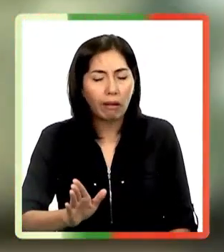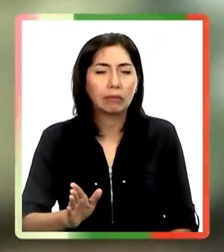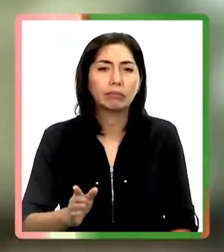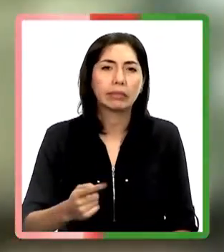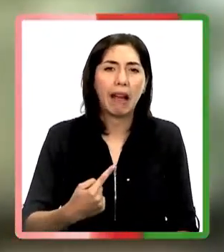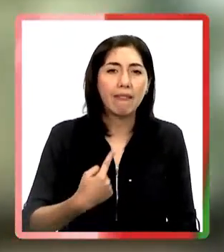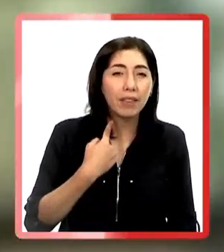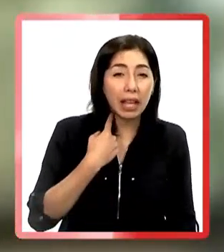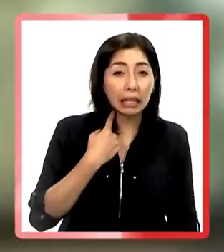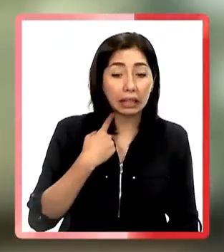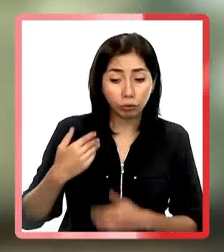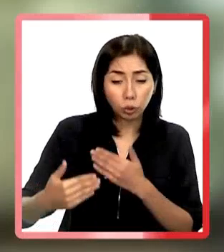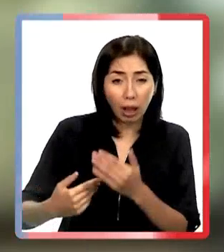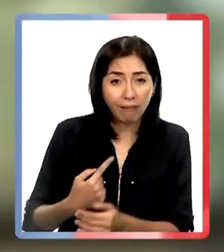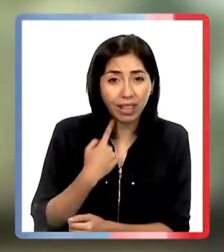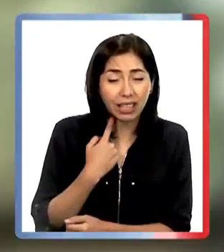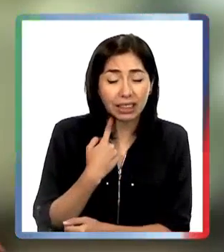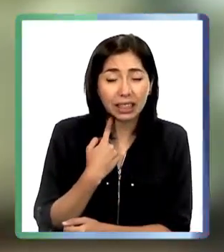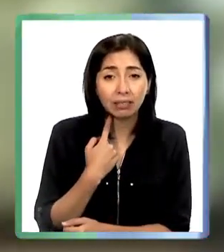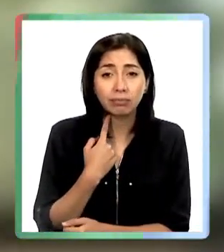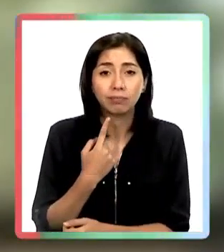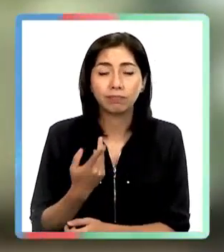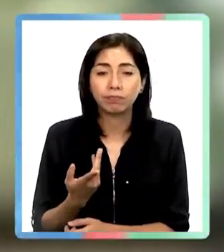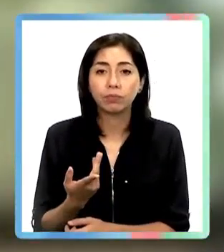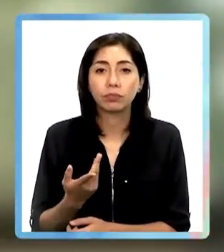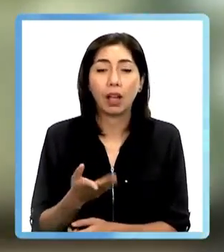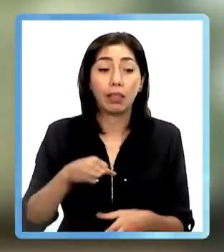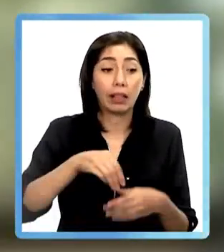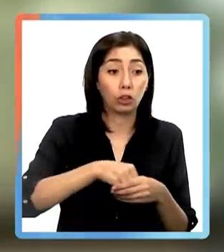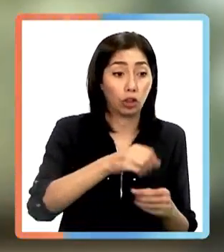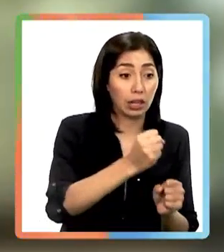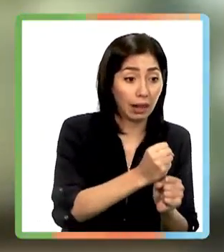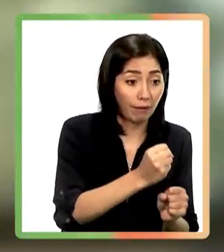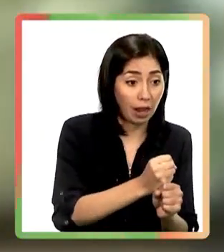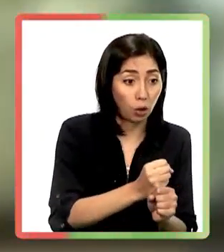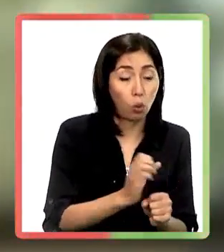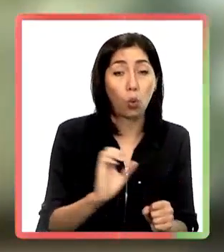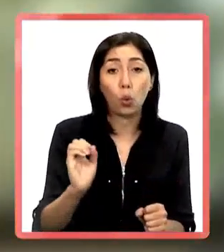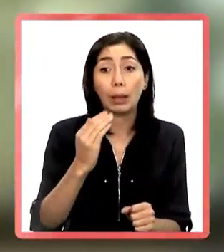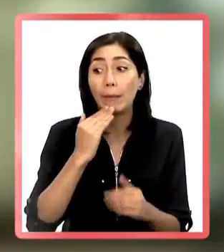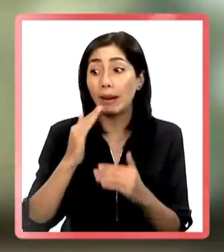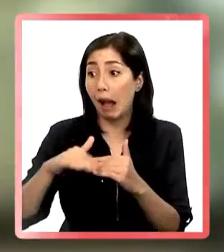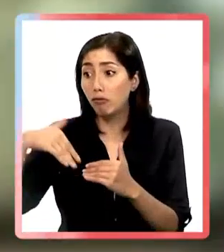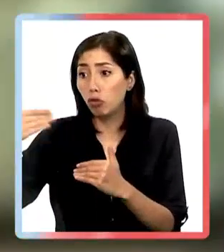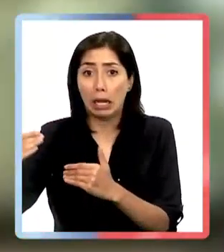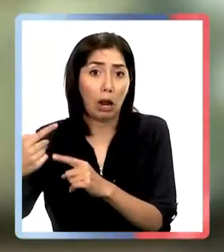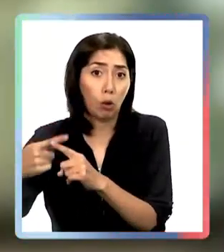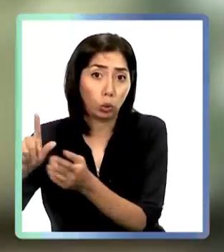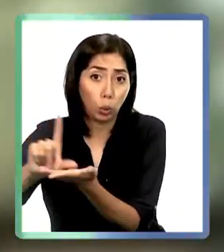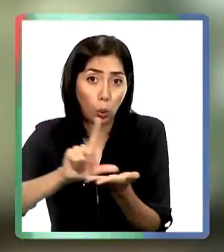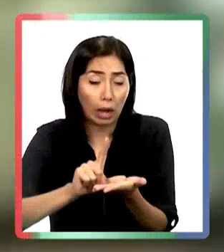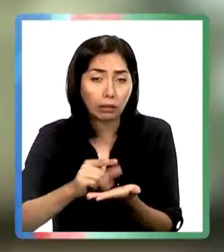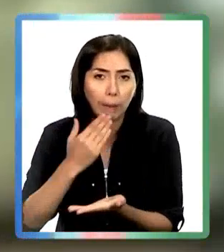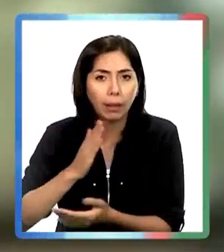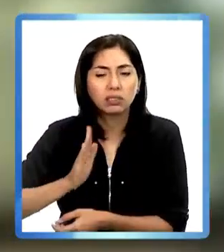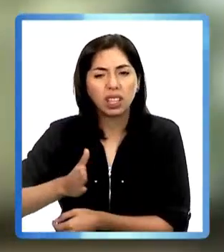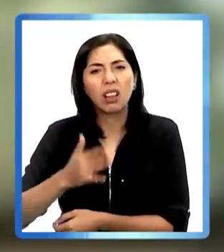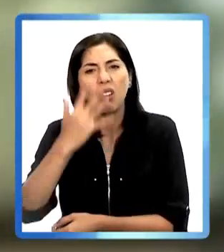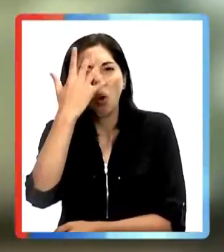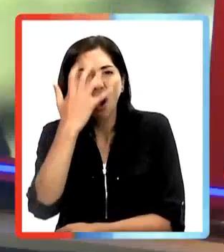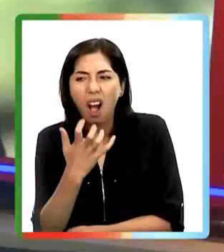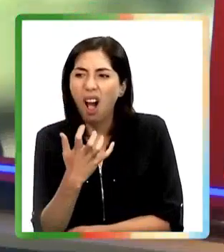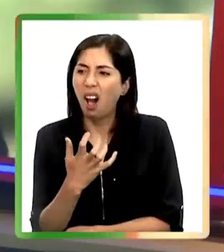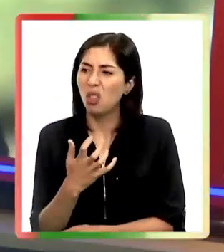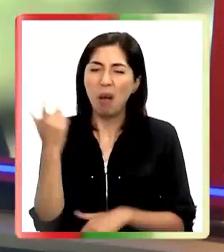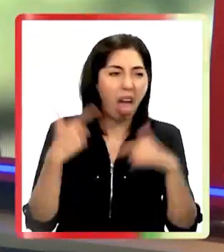a afectarnos en nuestro funcionamiento, tanto en nuestro trabajo como en el funcionamiento fuera del trabajo, ¿no? Si seguimos con